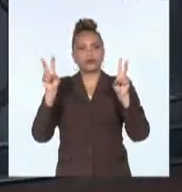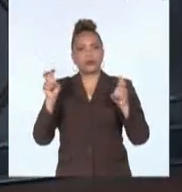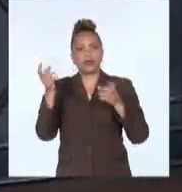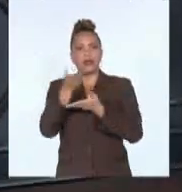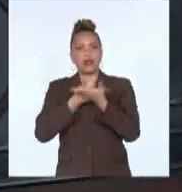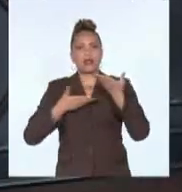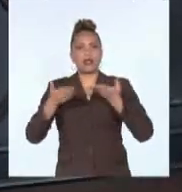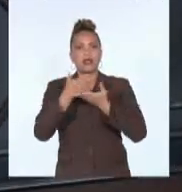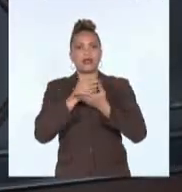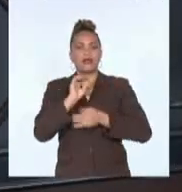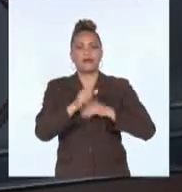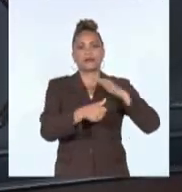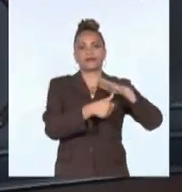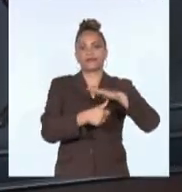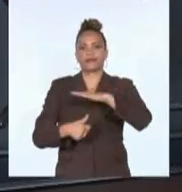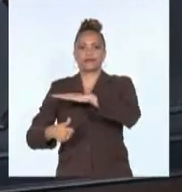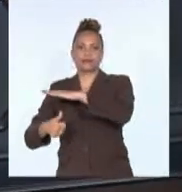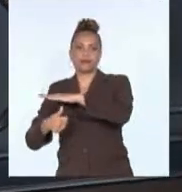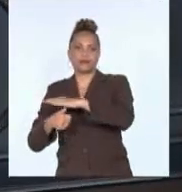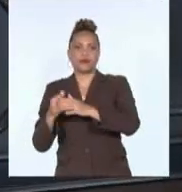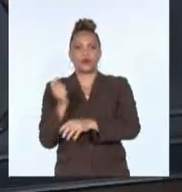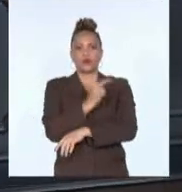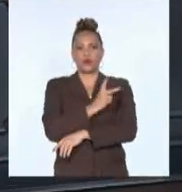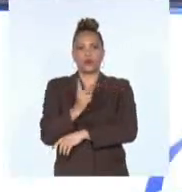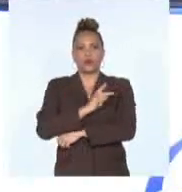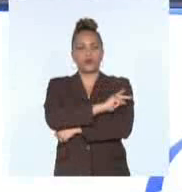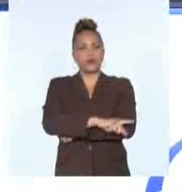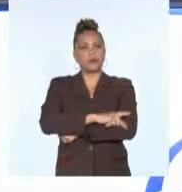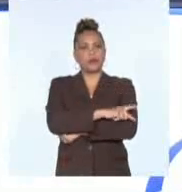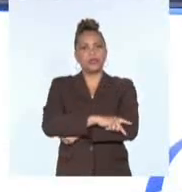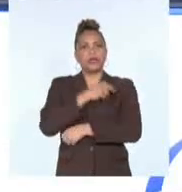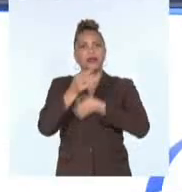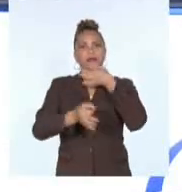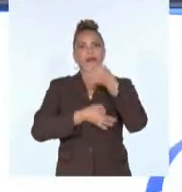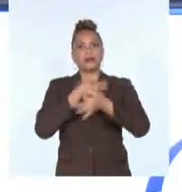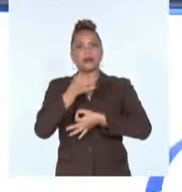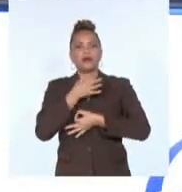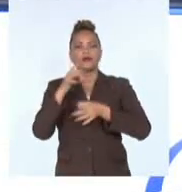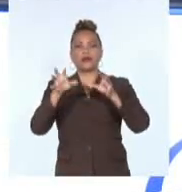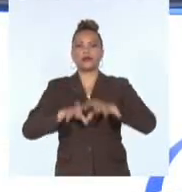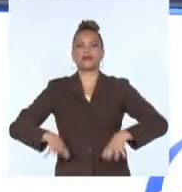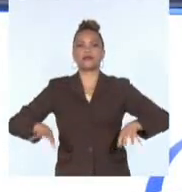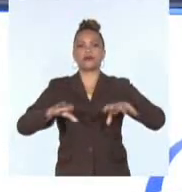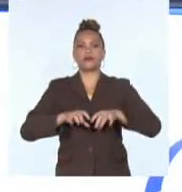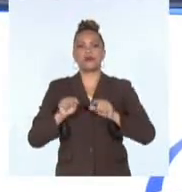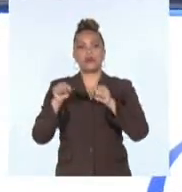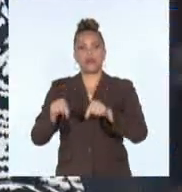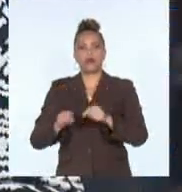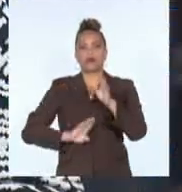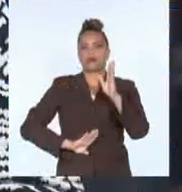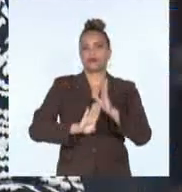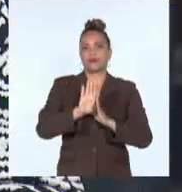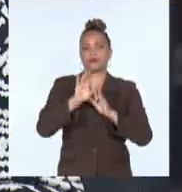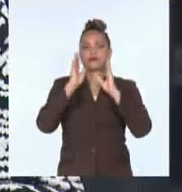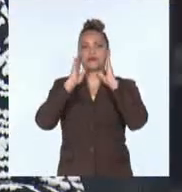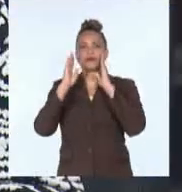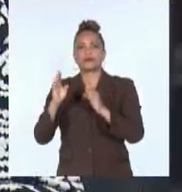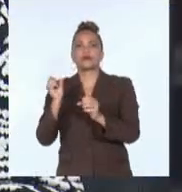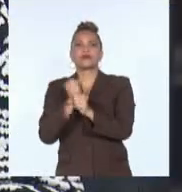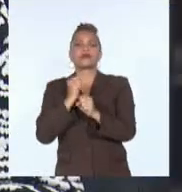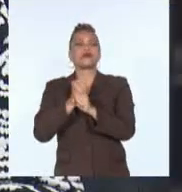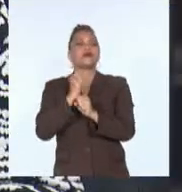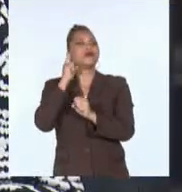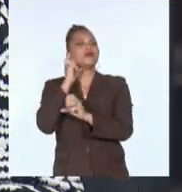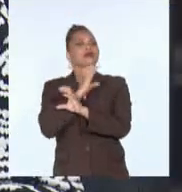jefes del Parlamento de Azerbaiyán y Cuba, destacaron los retos actuales del desarrollo, centrados en el papel de la ciencia,